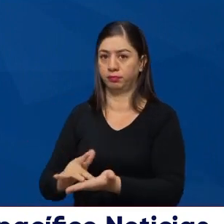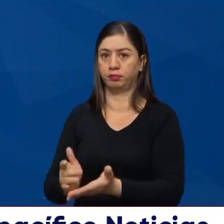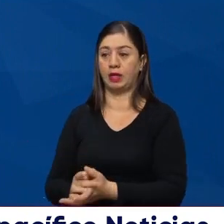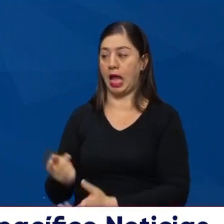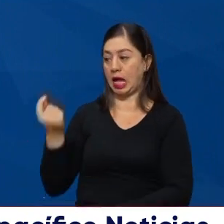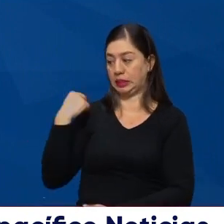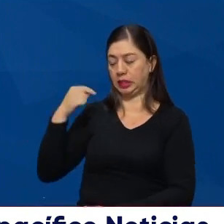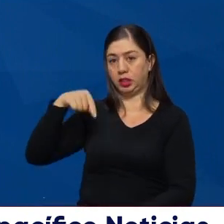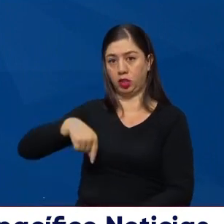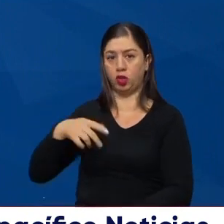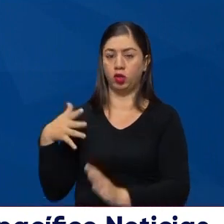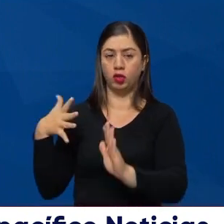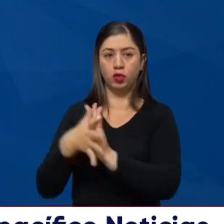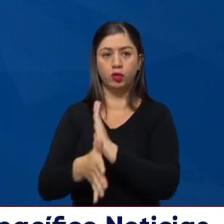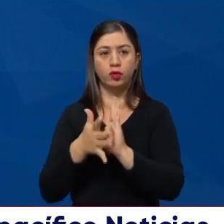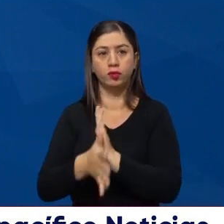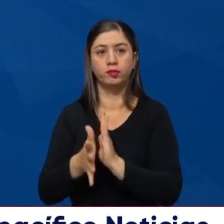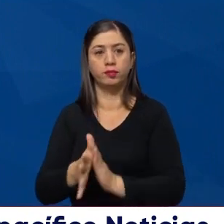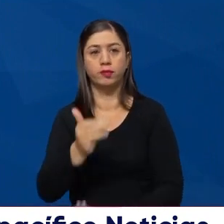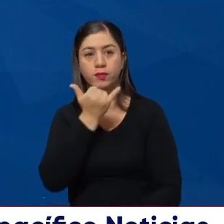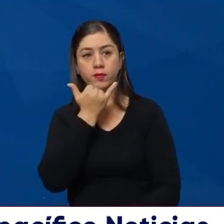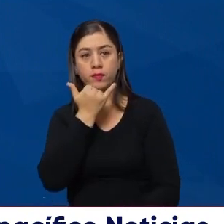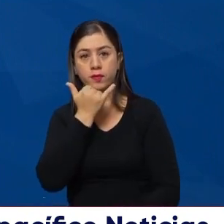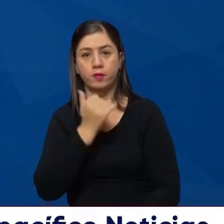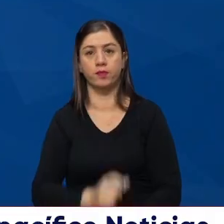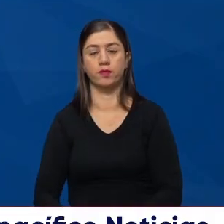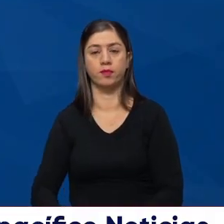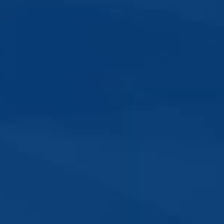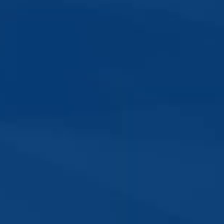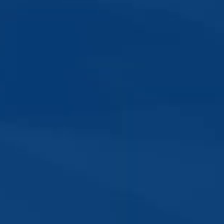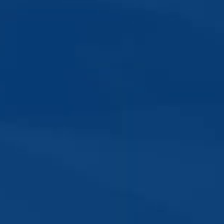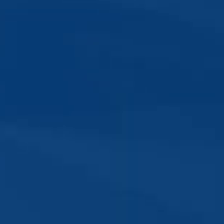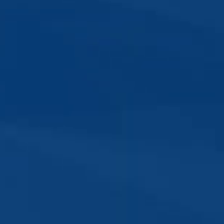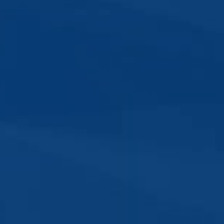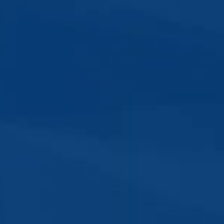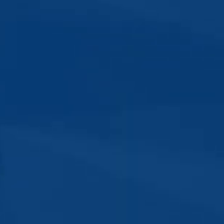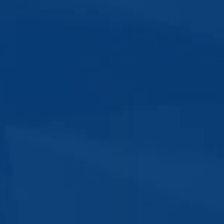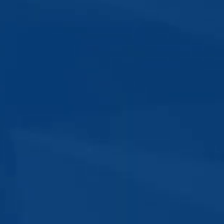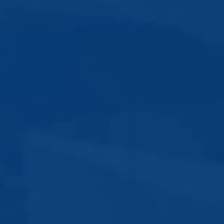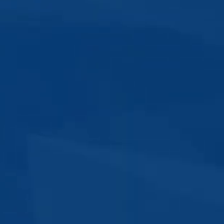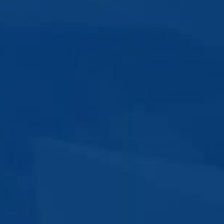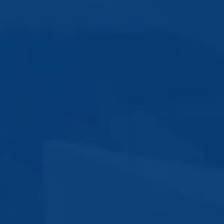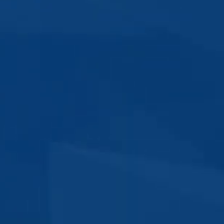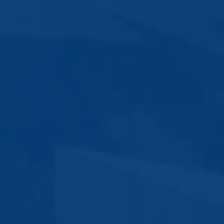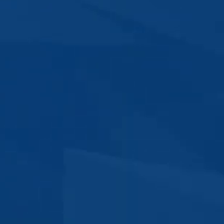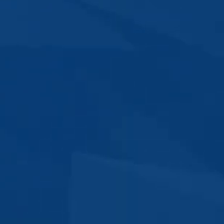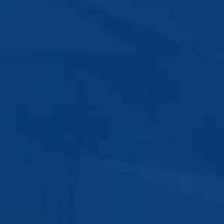ayer, hoy y contarnos lo que ha estado sucediendo con los hinchas del Deportivo Cali.